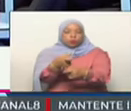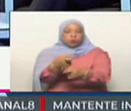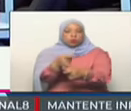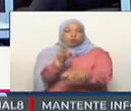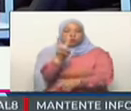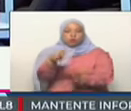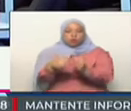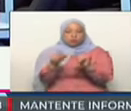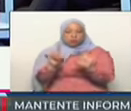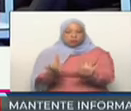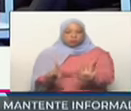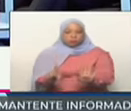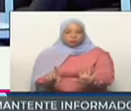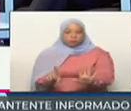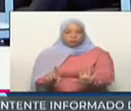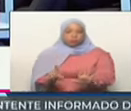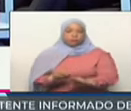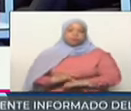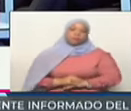2006,